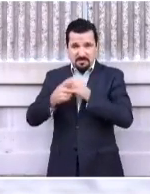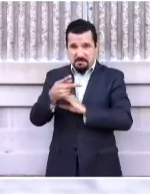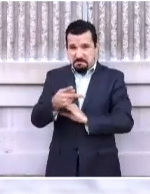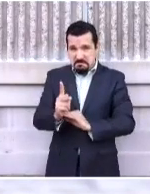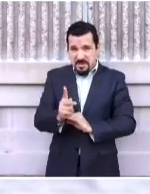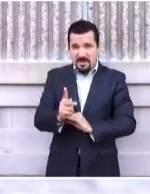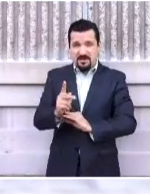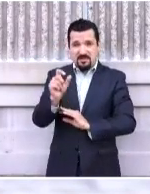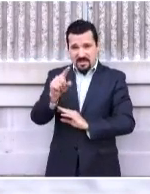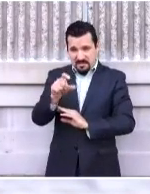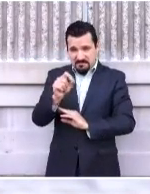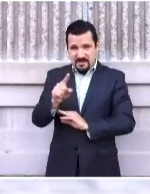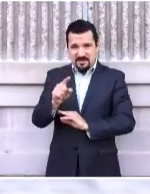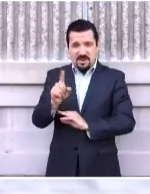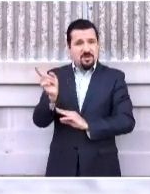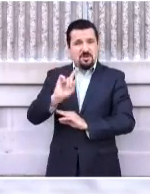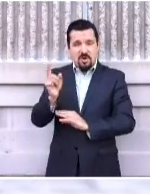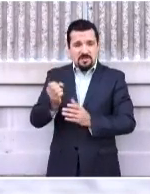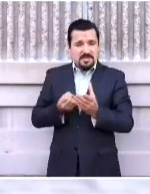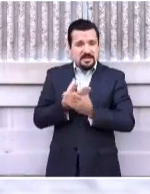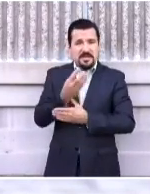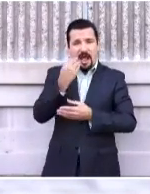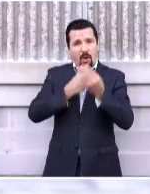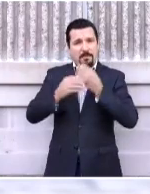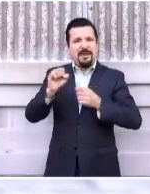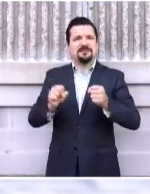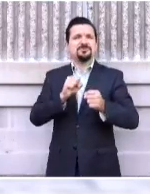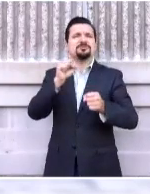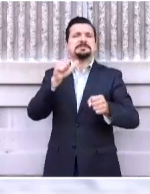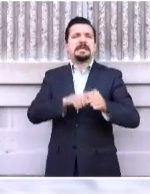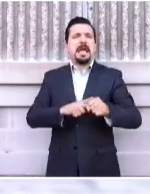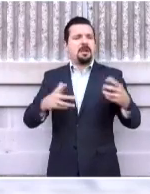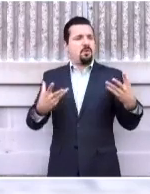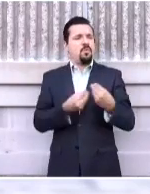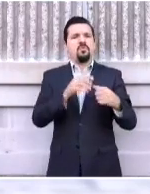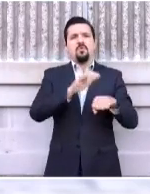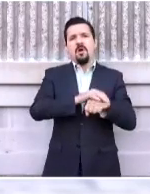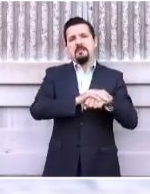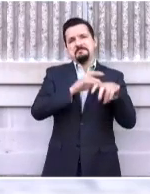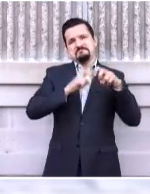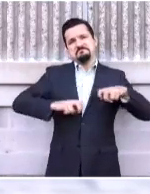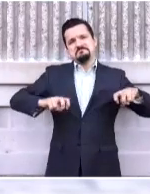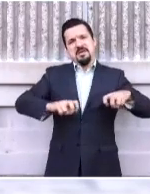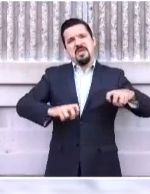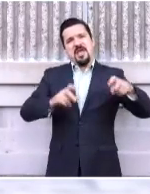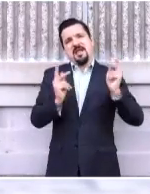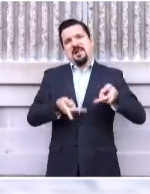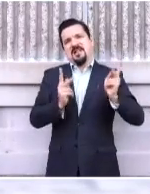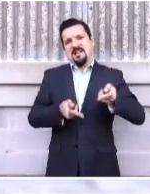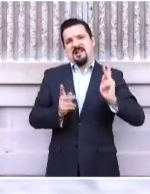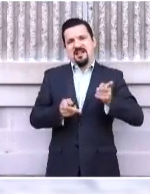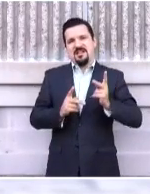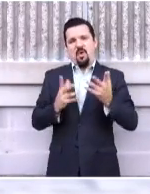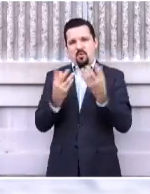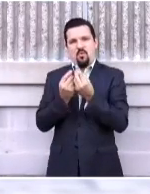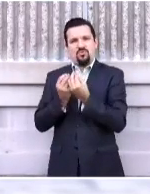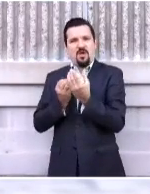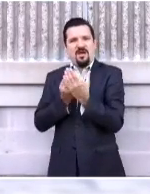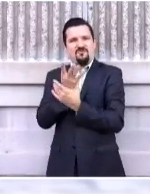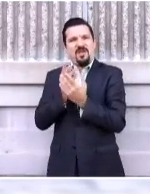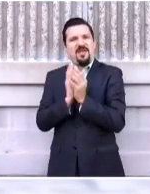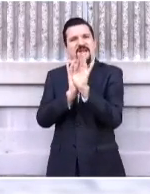convierta en una actividad social. Si hay que ir al mercado, vaya uno, una